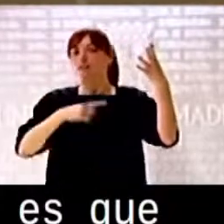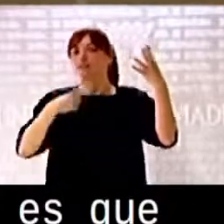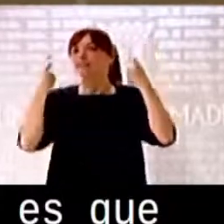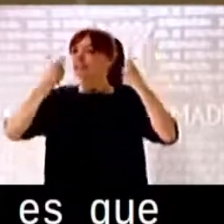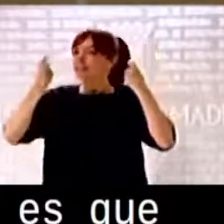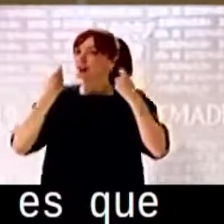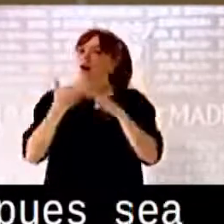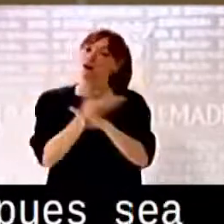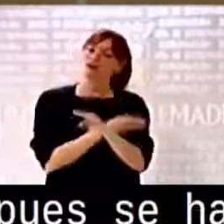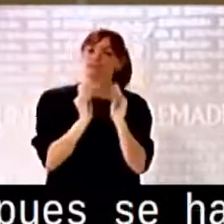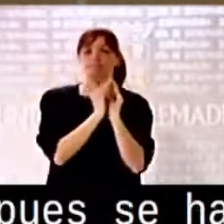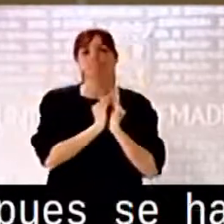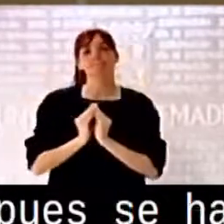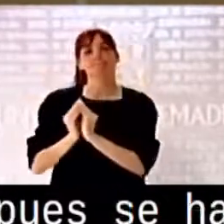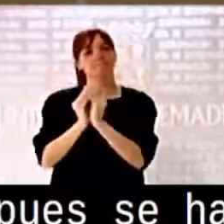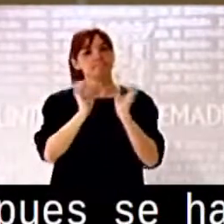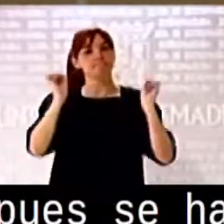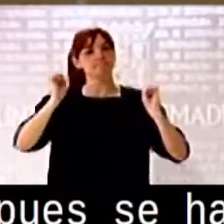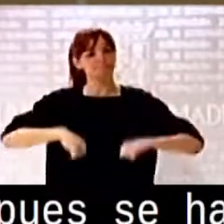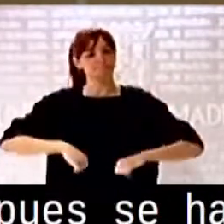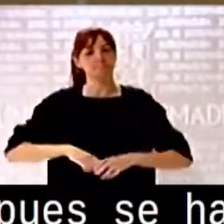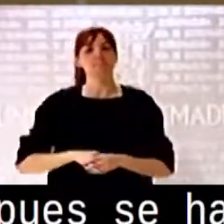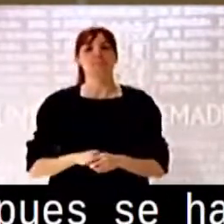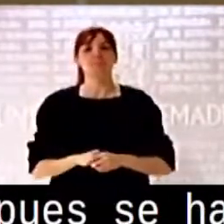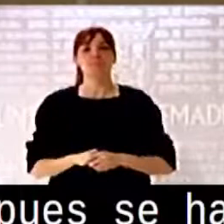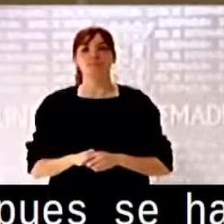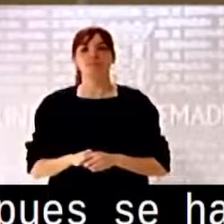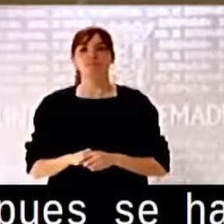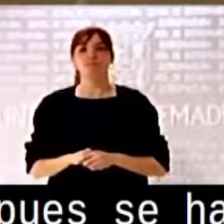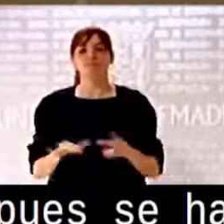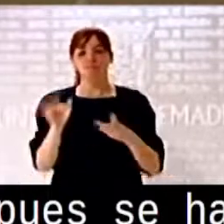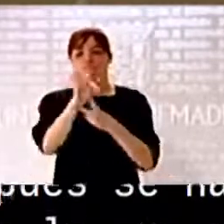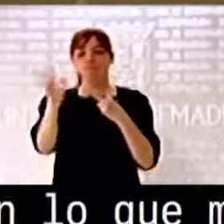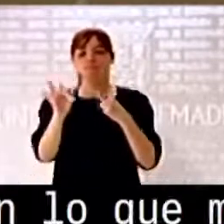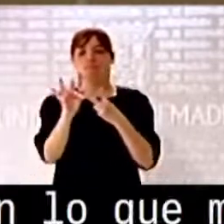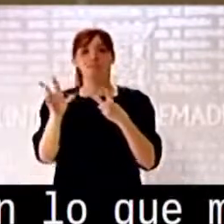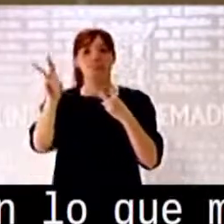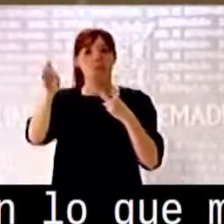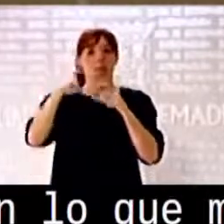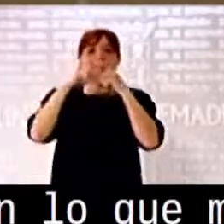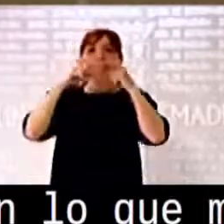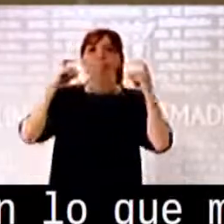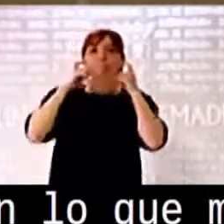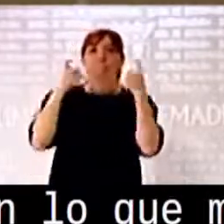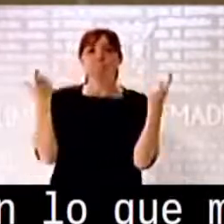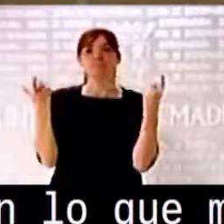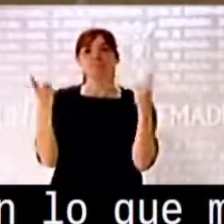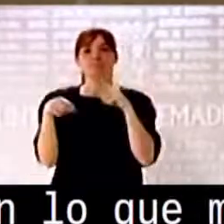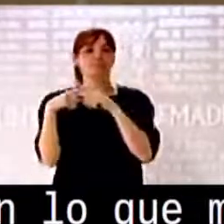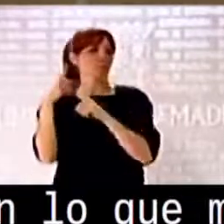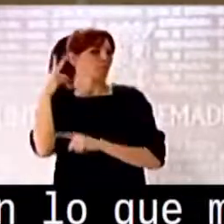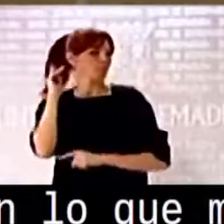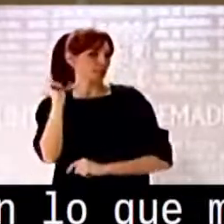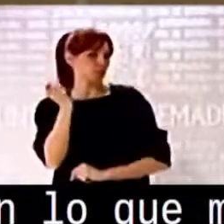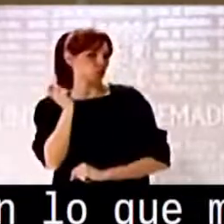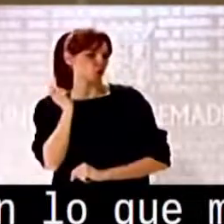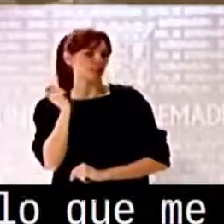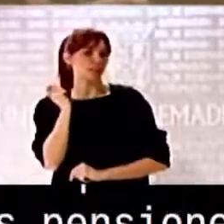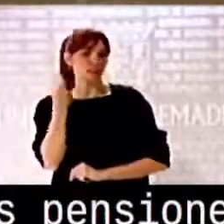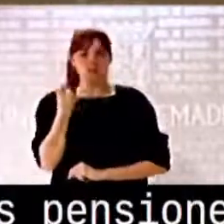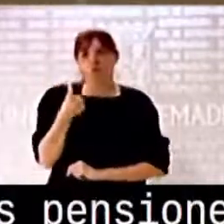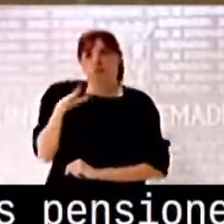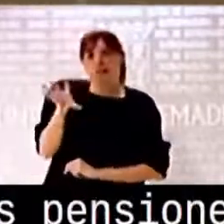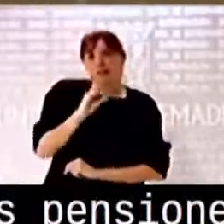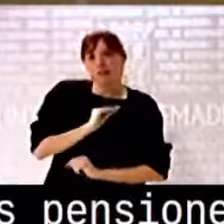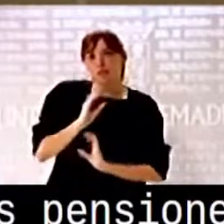pues sean a base de consenso. Con respecto con lo que me cuentas de las mascarillas y de las pensiones, yo